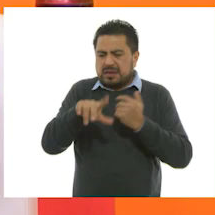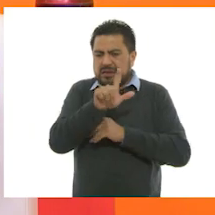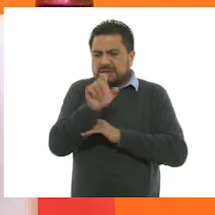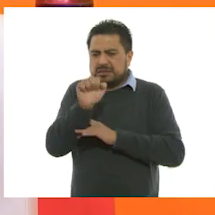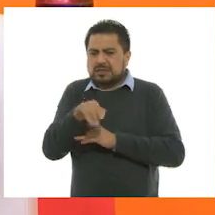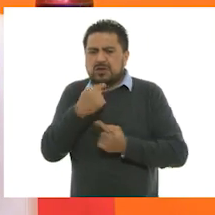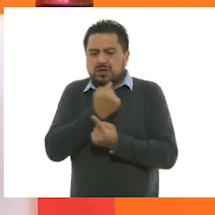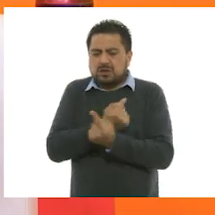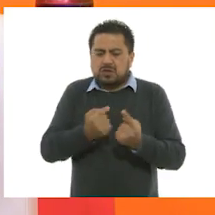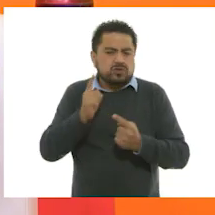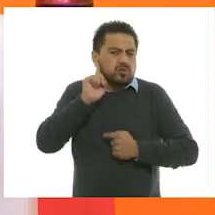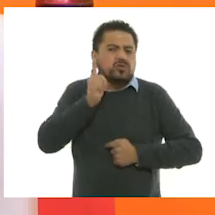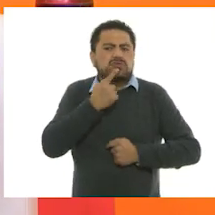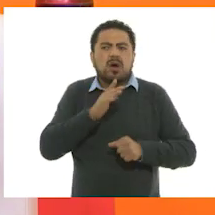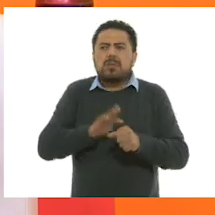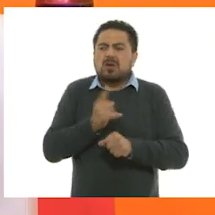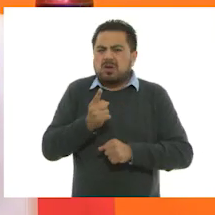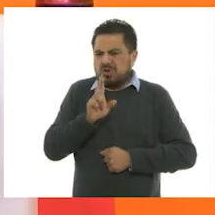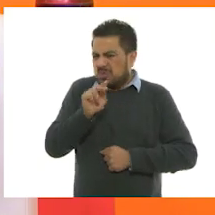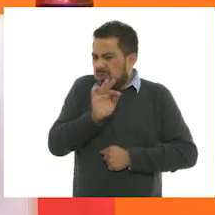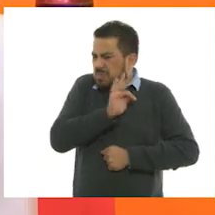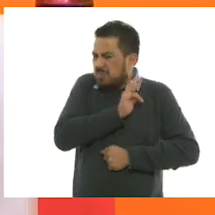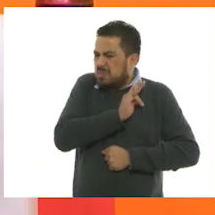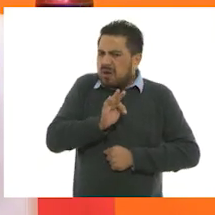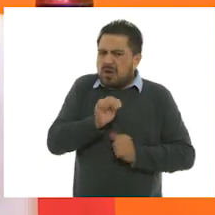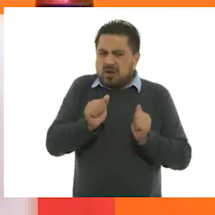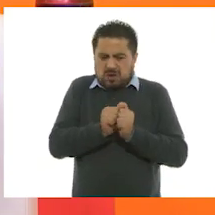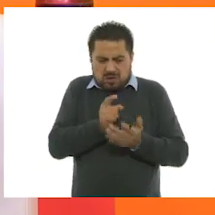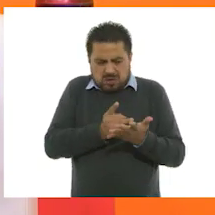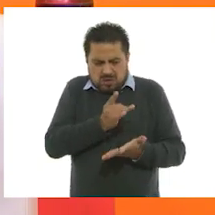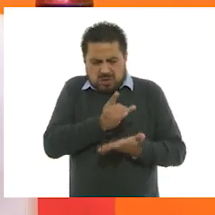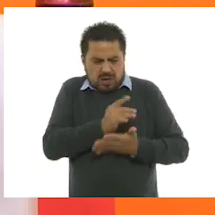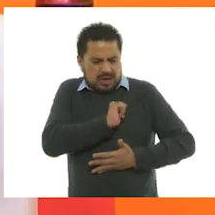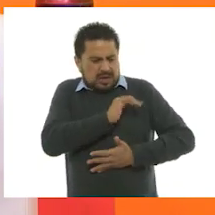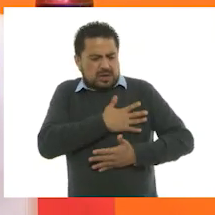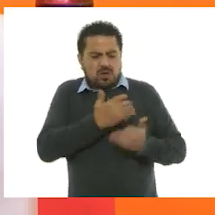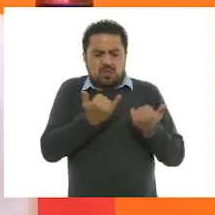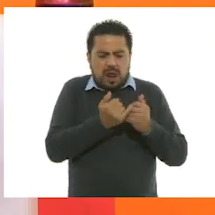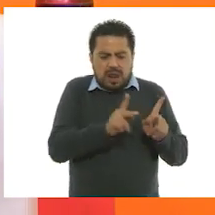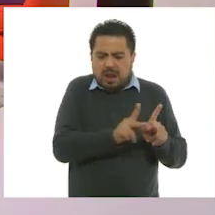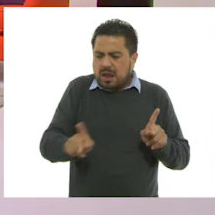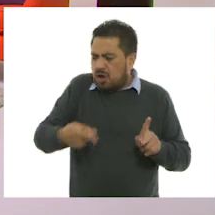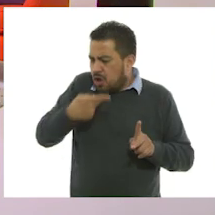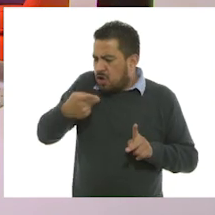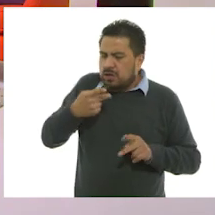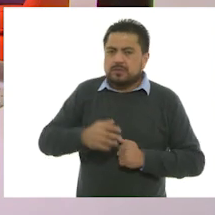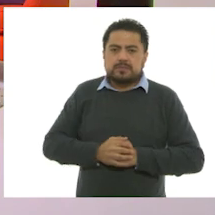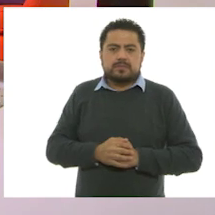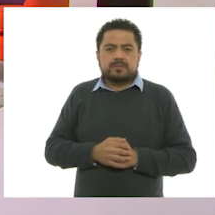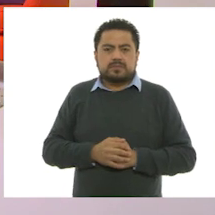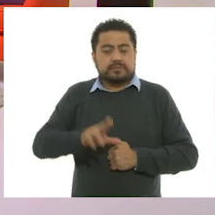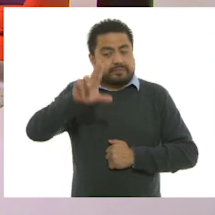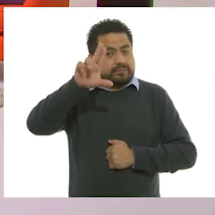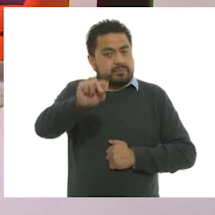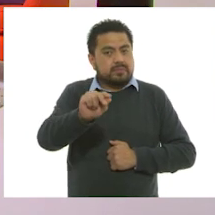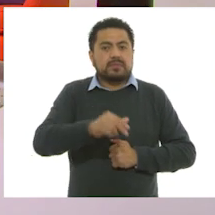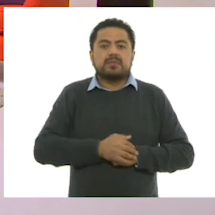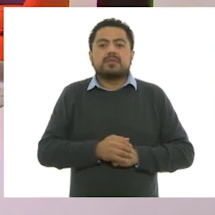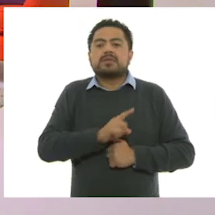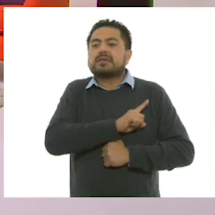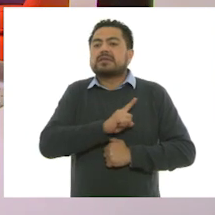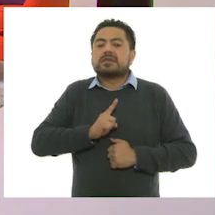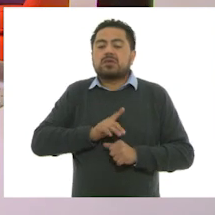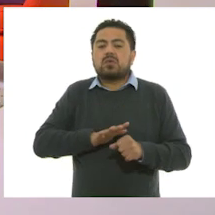las niñas y los niños sordos? ¿No se puede trabajar el español de la misma forma que con los demás? No, debido